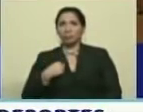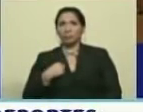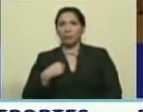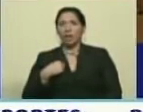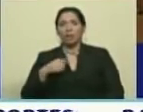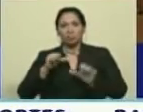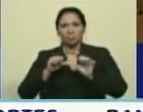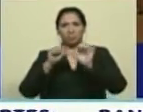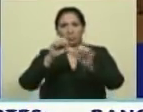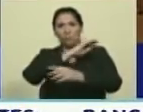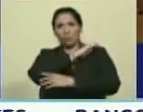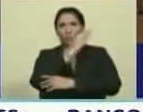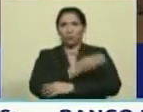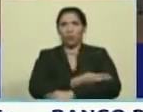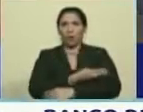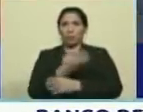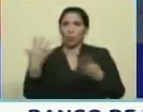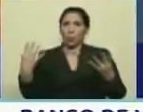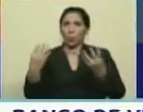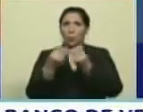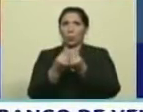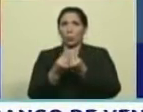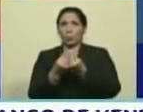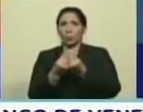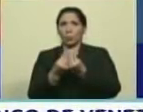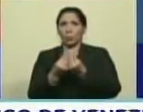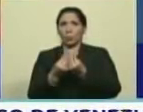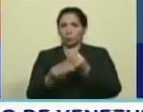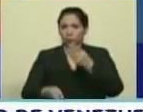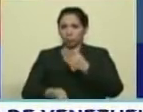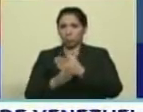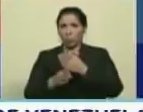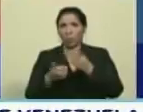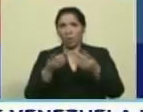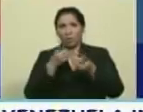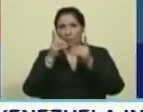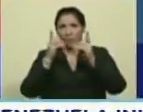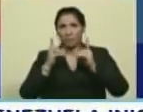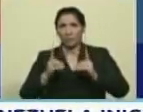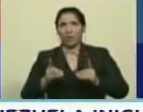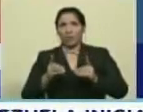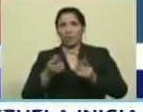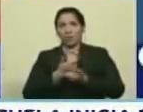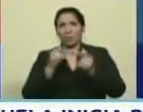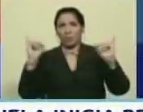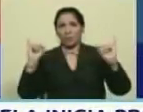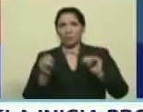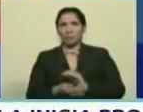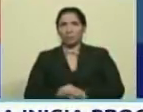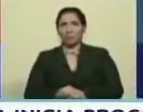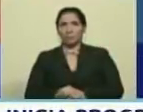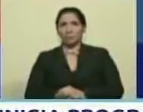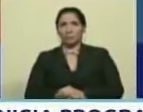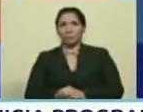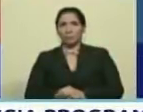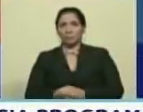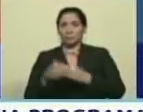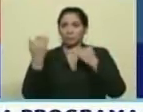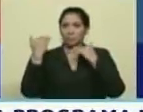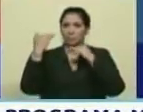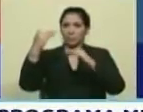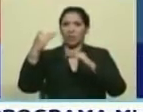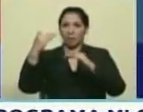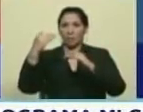forjando juntos nuestra segunda y definitiva independencia. Creo muy oportuno para esta etapa de lucha y